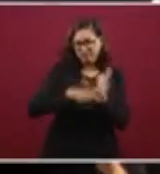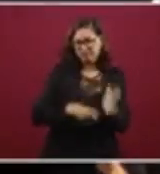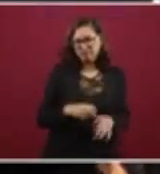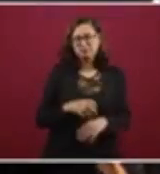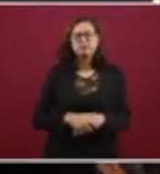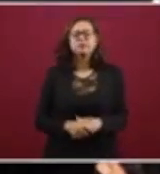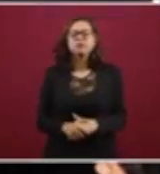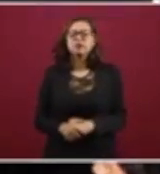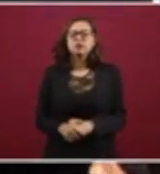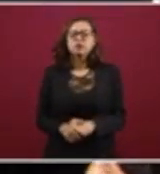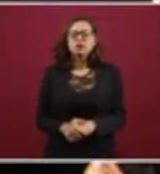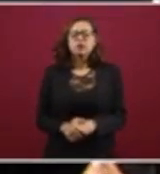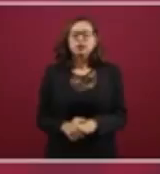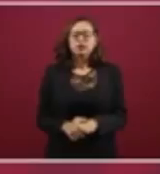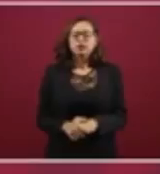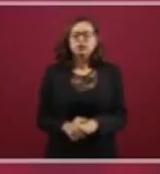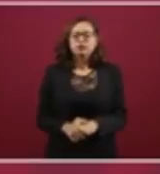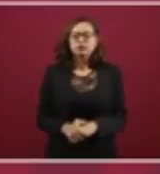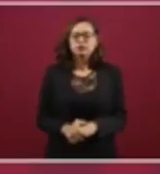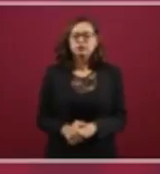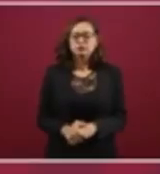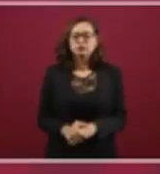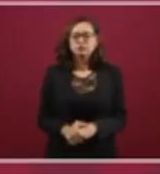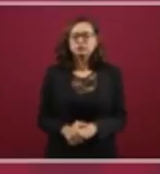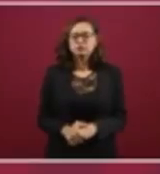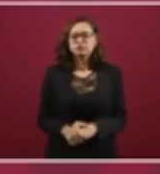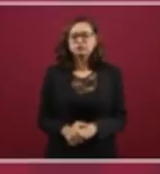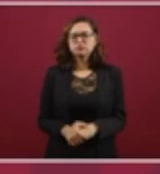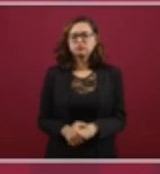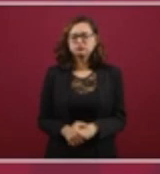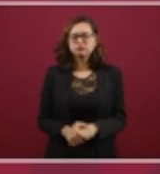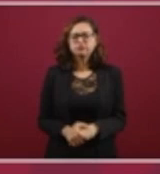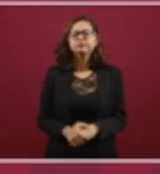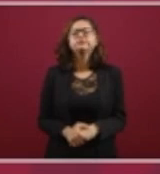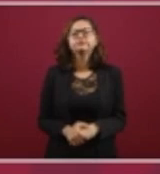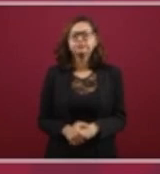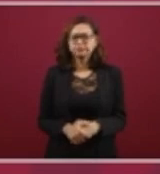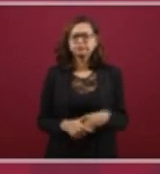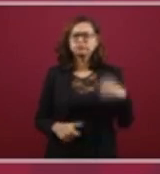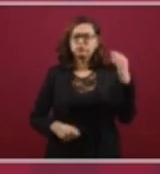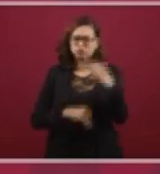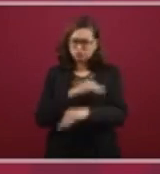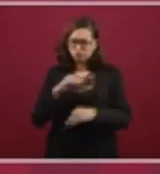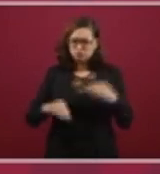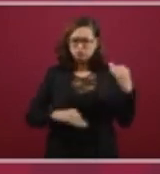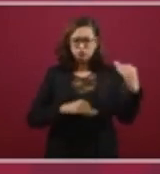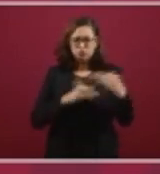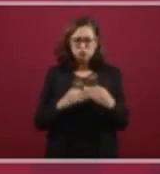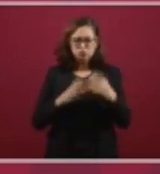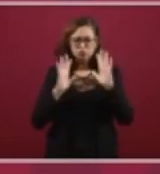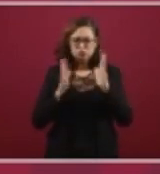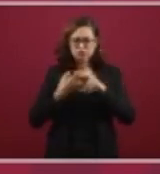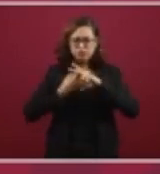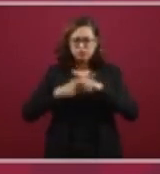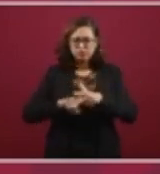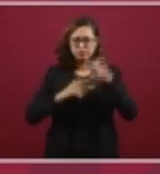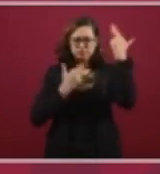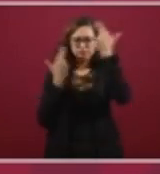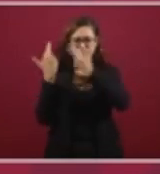Sí, todo se está revisando, pero tenemos ya